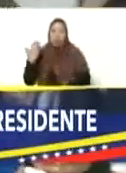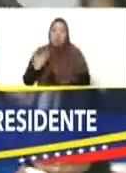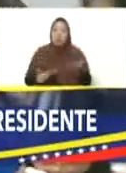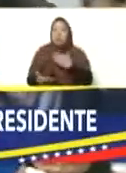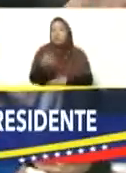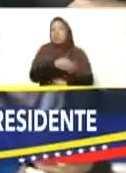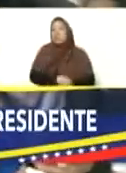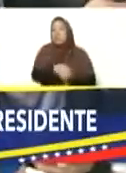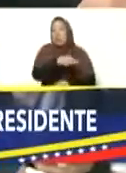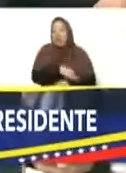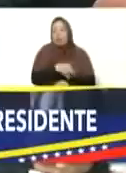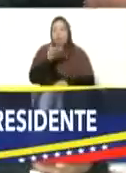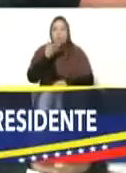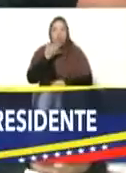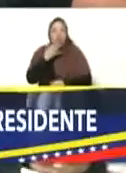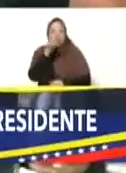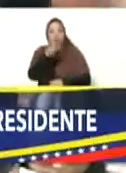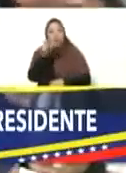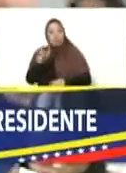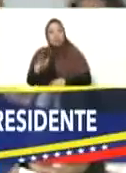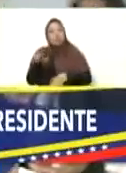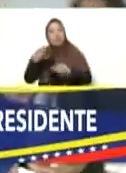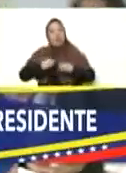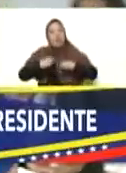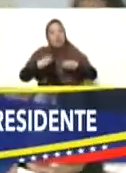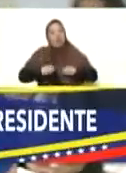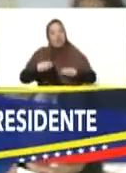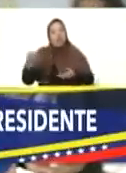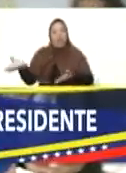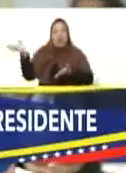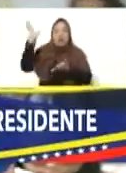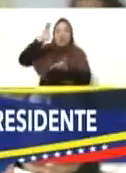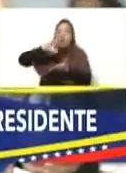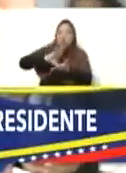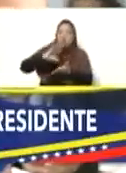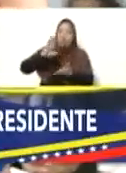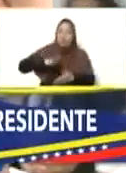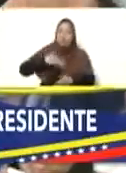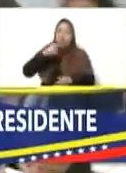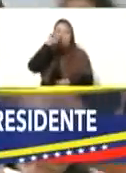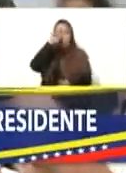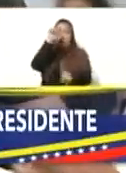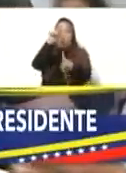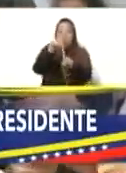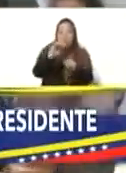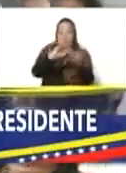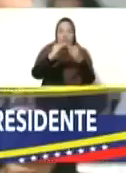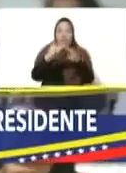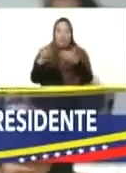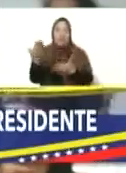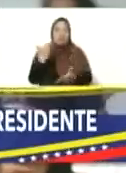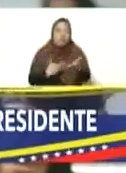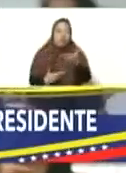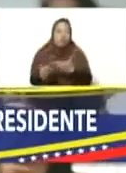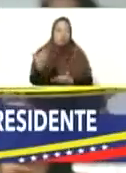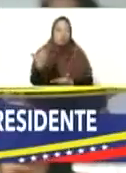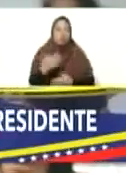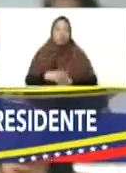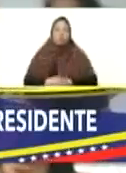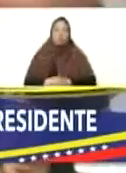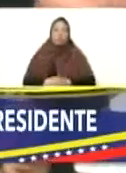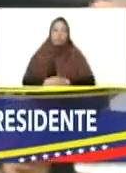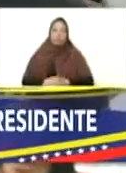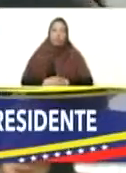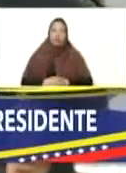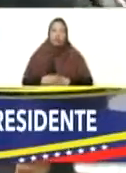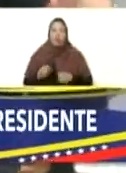ciudad porque lo que nosotros hacemos todos los días construir comunidad apunta hacia la comuna lización de la ciudad donde no es la ciudad de